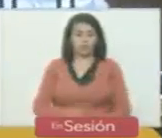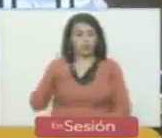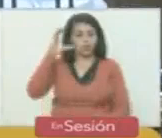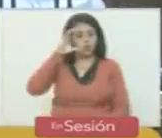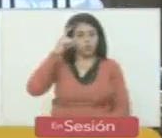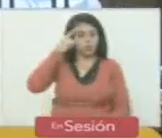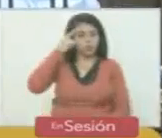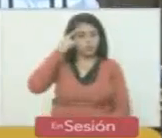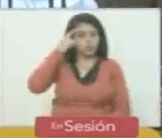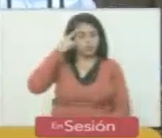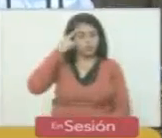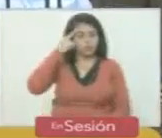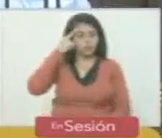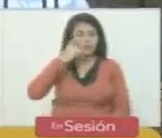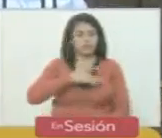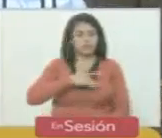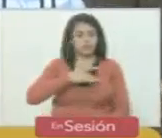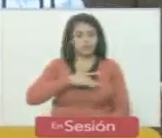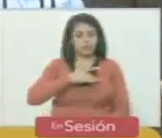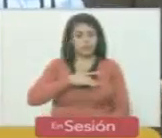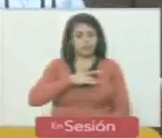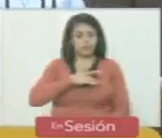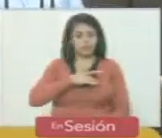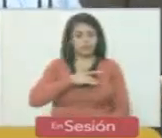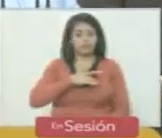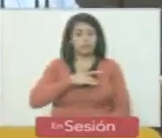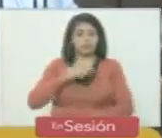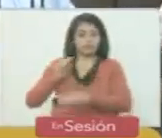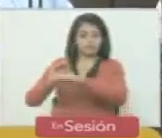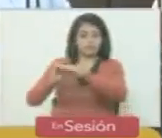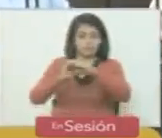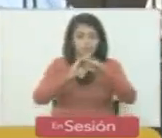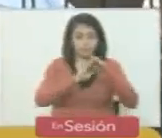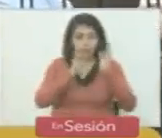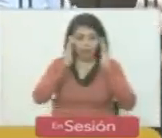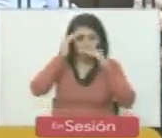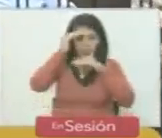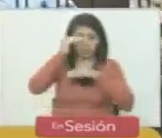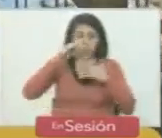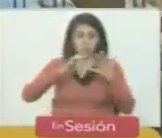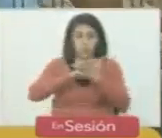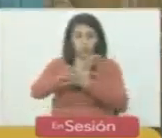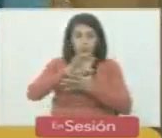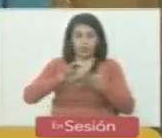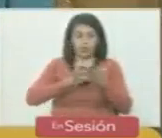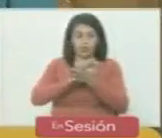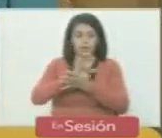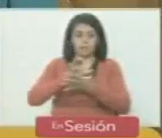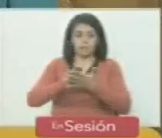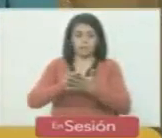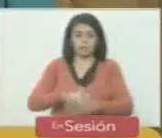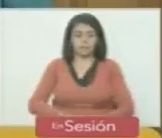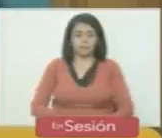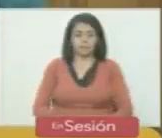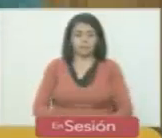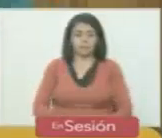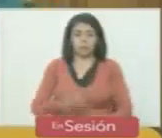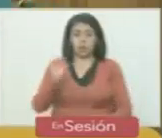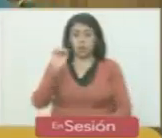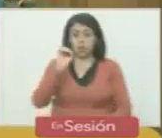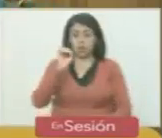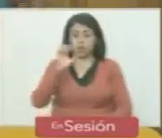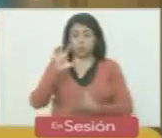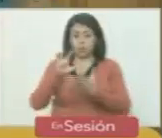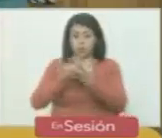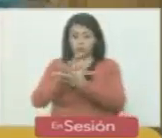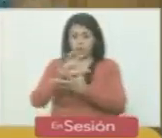concientizar, sensibilizar, llamar la atención sobre un problema o una situación